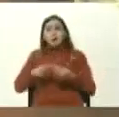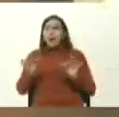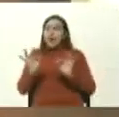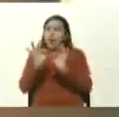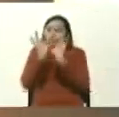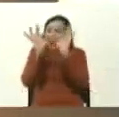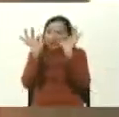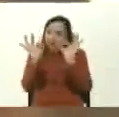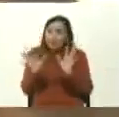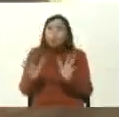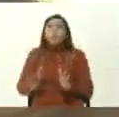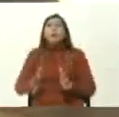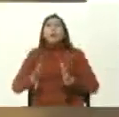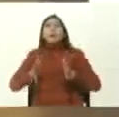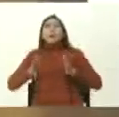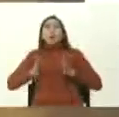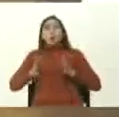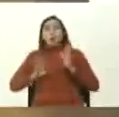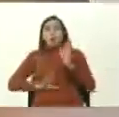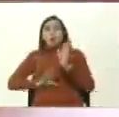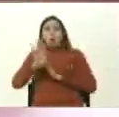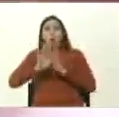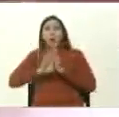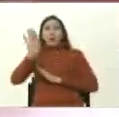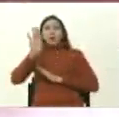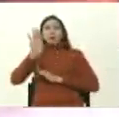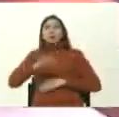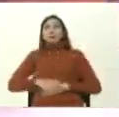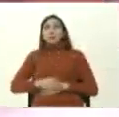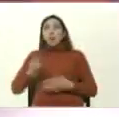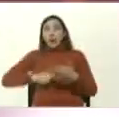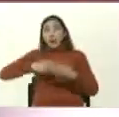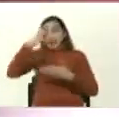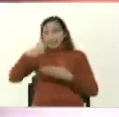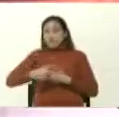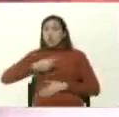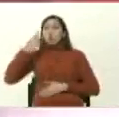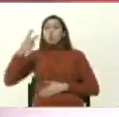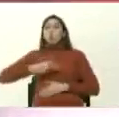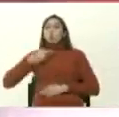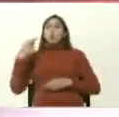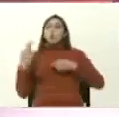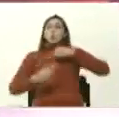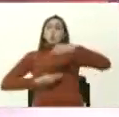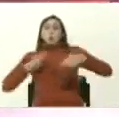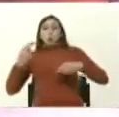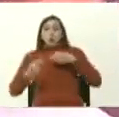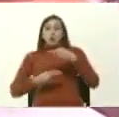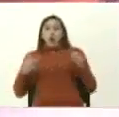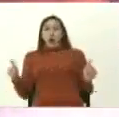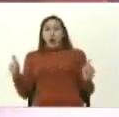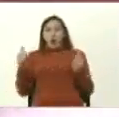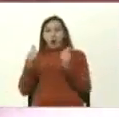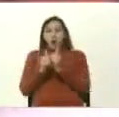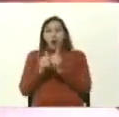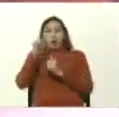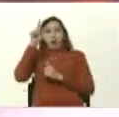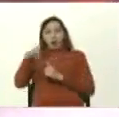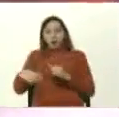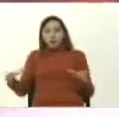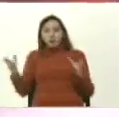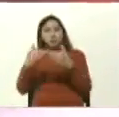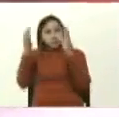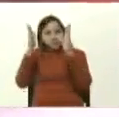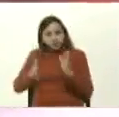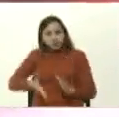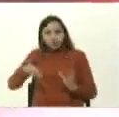que se logra en lo que es el desarrollo del plan y las políticas revolucionarias de acompañamiento tanto al sector estudiantil como